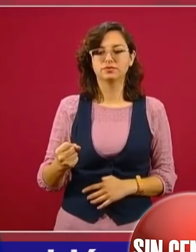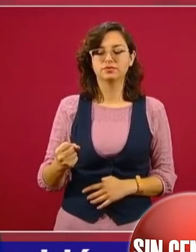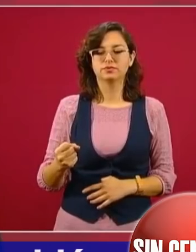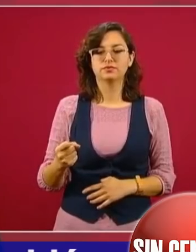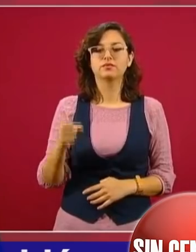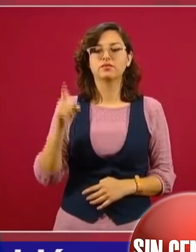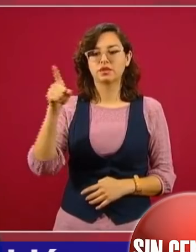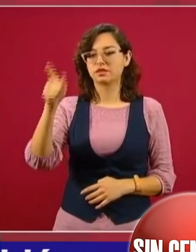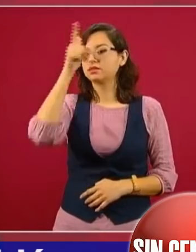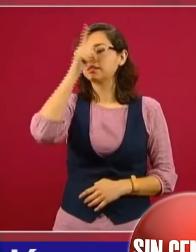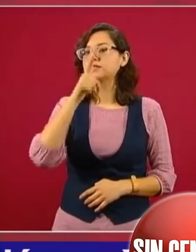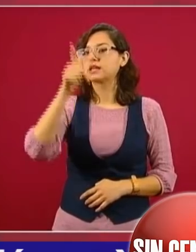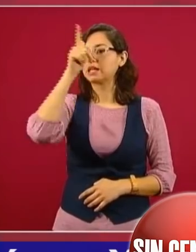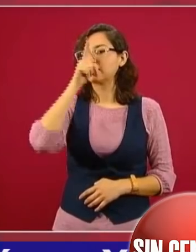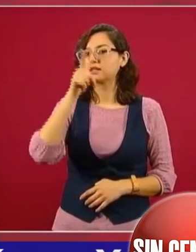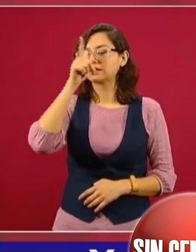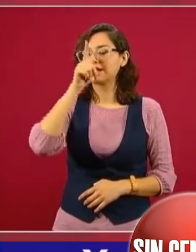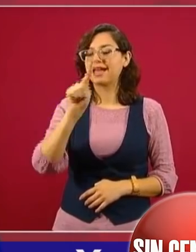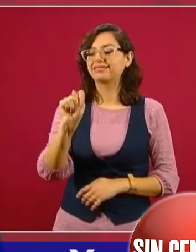en Tasqueña,